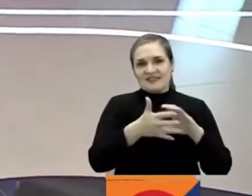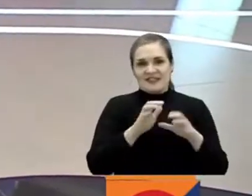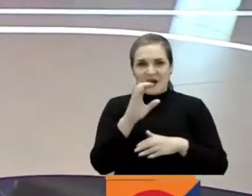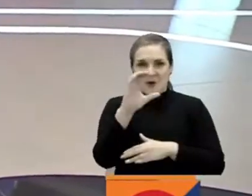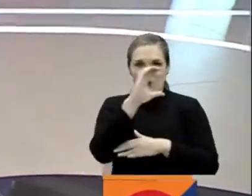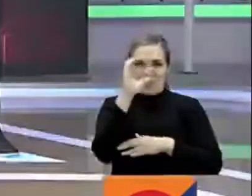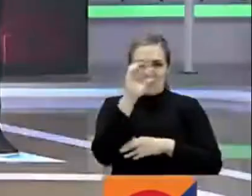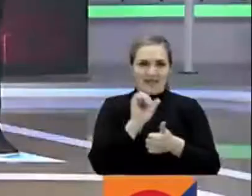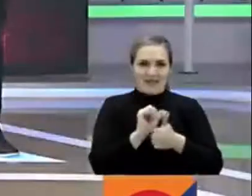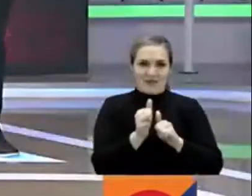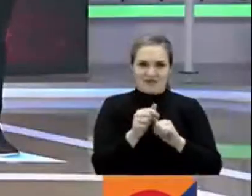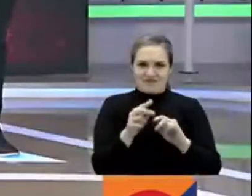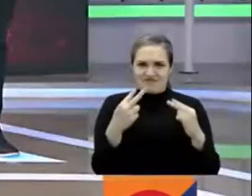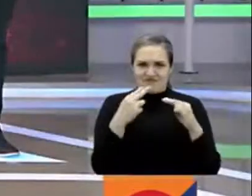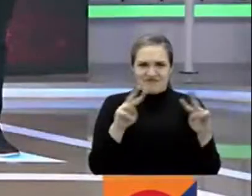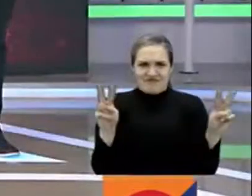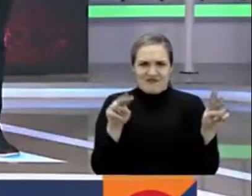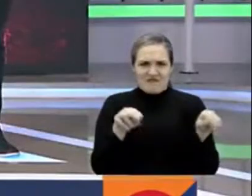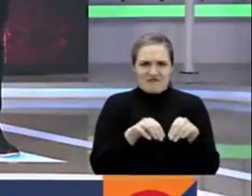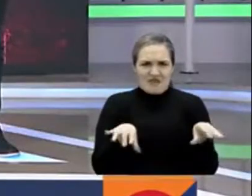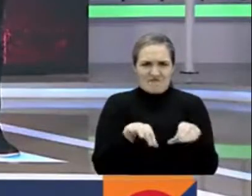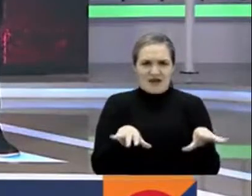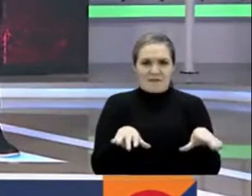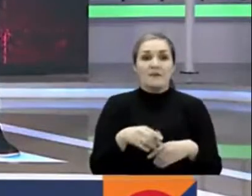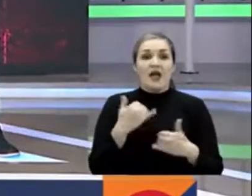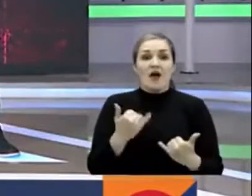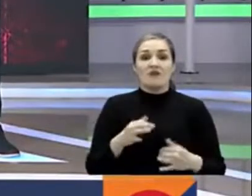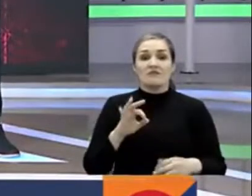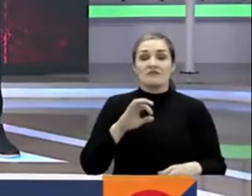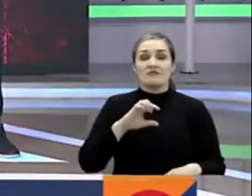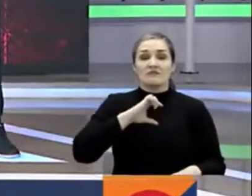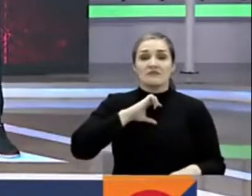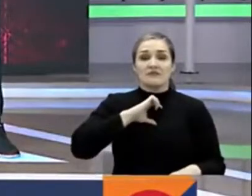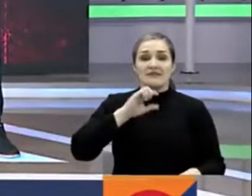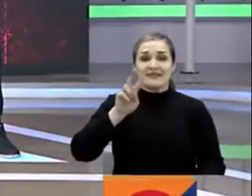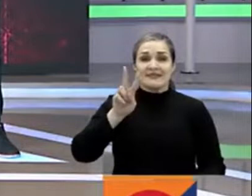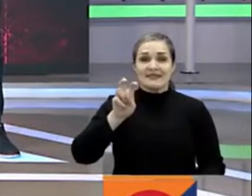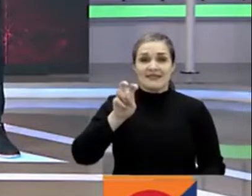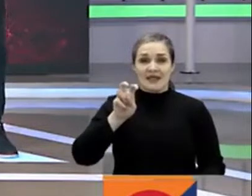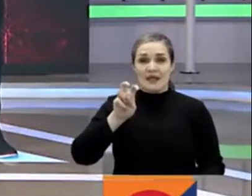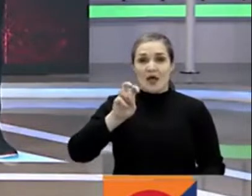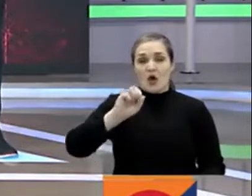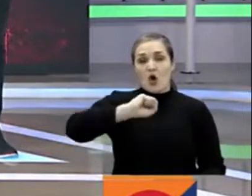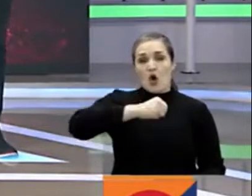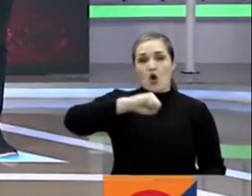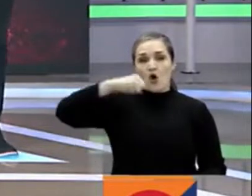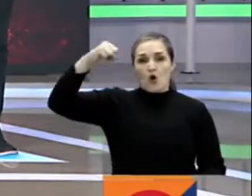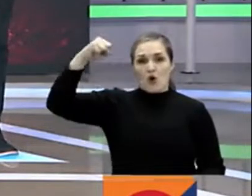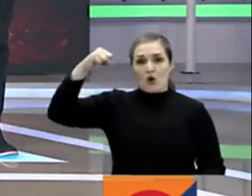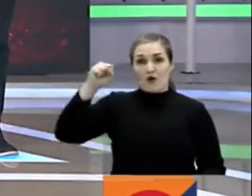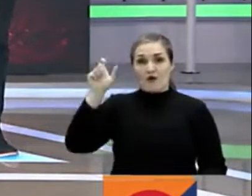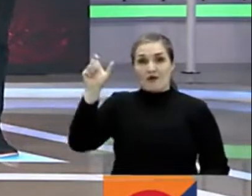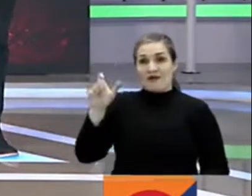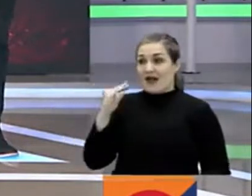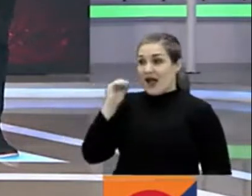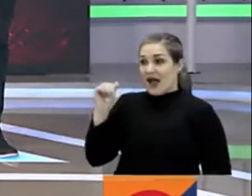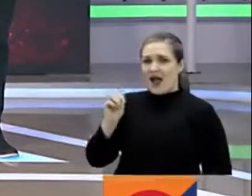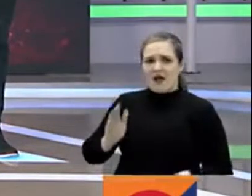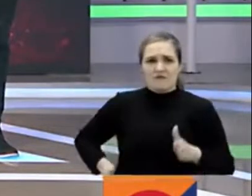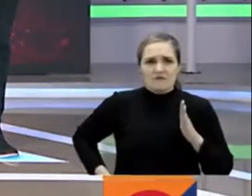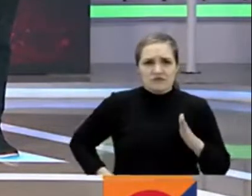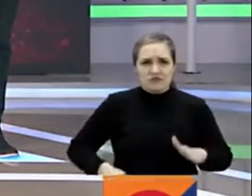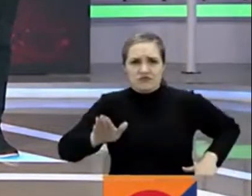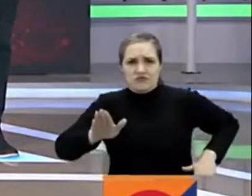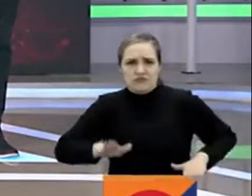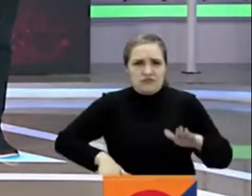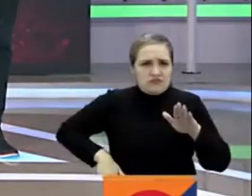transmisión realmente increíble. Y hasta el momento tenemos 7 medallas de oro. Sheila Muñoz, justamente en patinaje, fue la